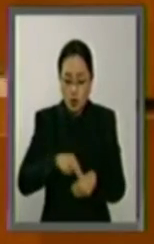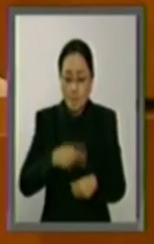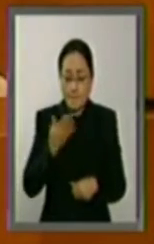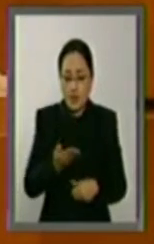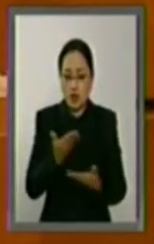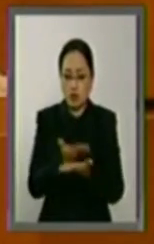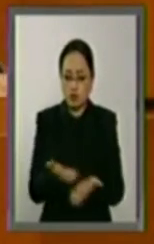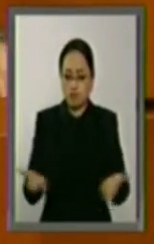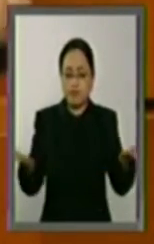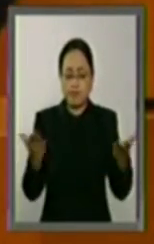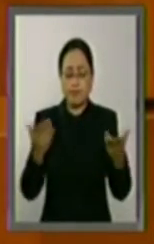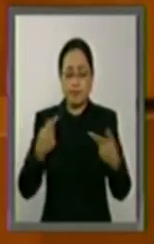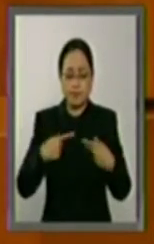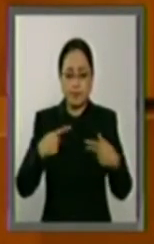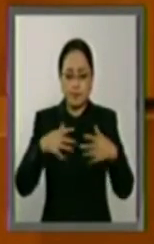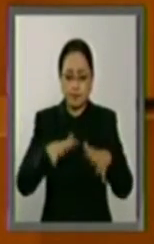Senado